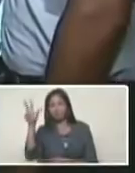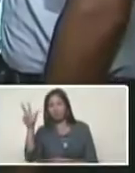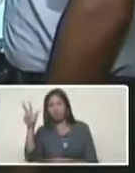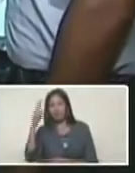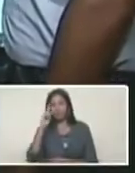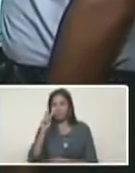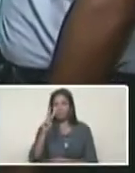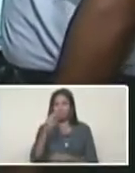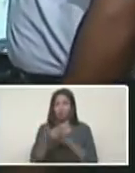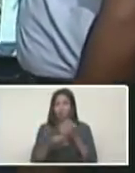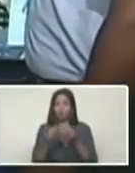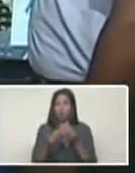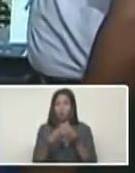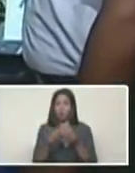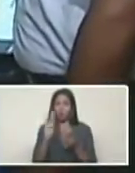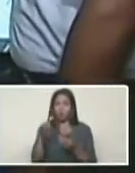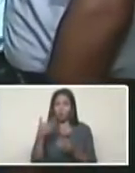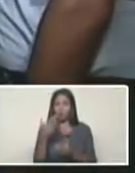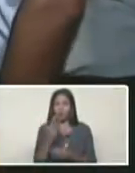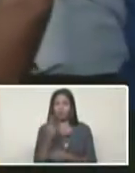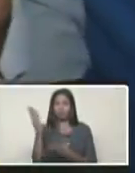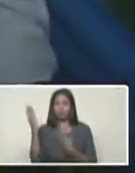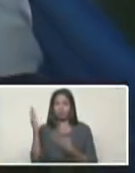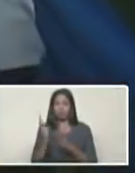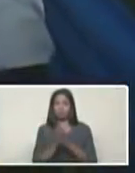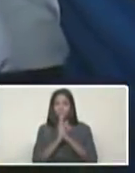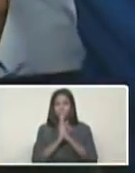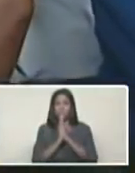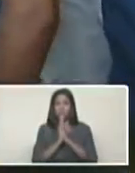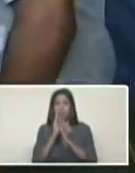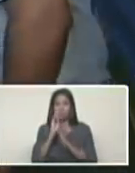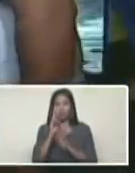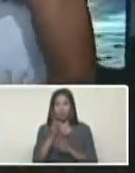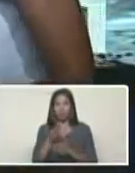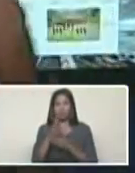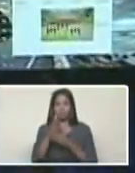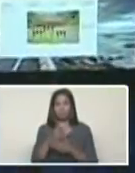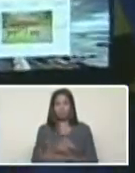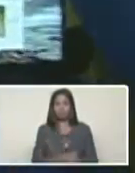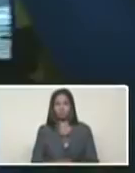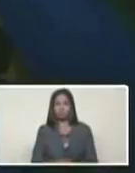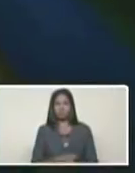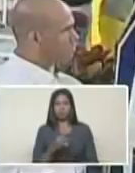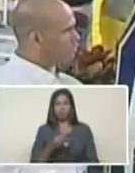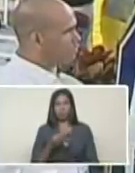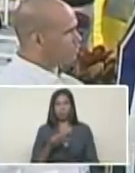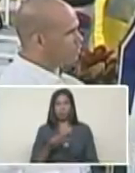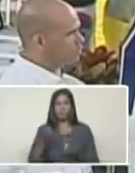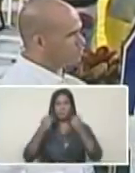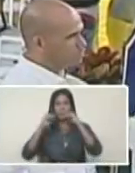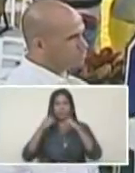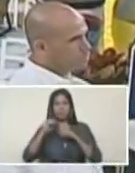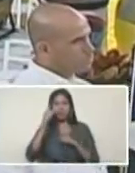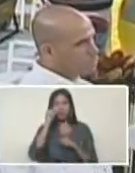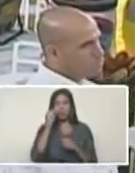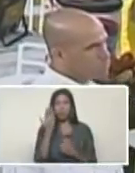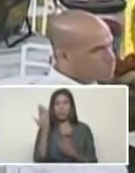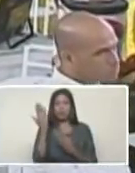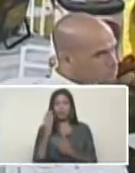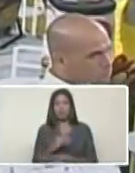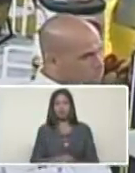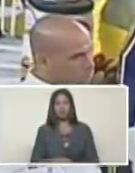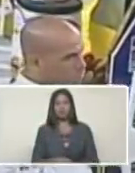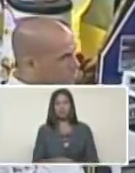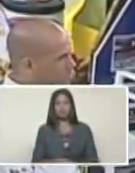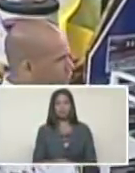probar la puntería del almirante en jefe, por favor. Adelante, vamos a ver cómo está el entrenamiento de este comando. Comando